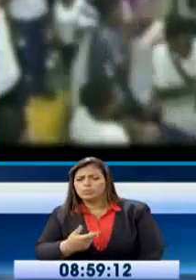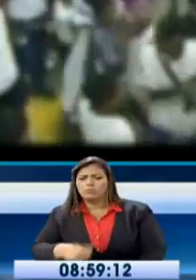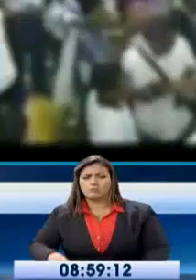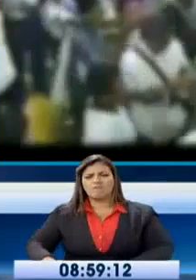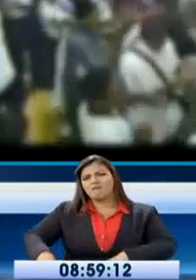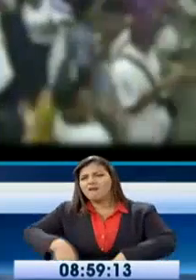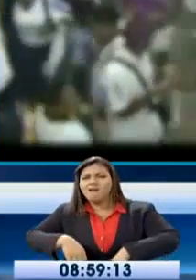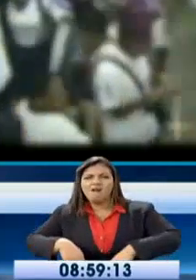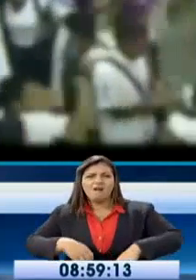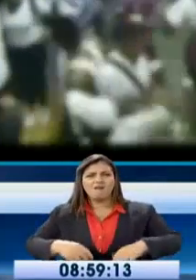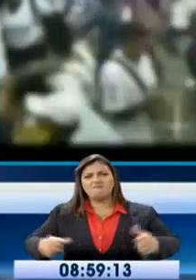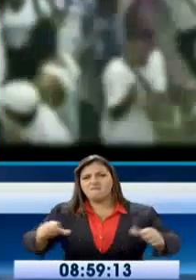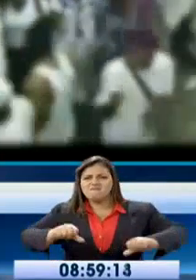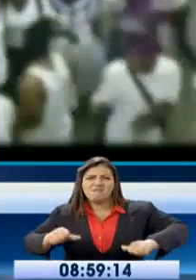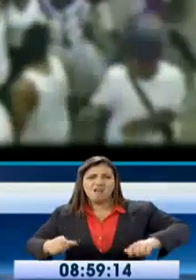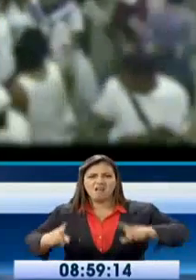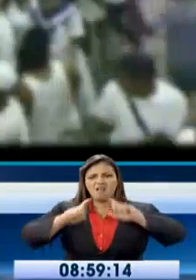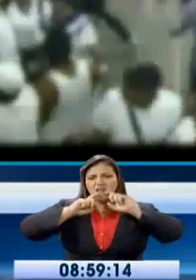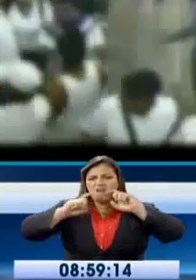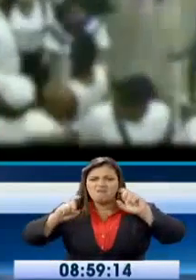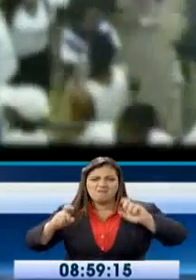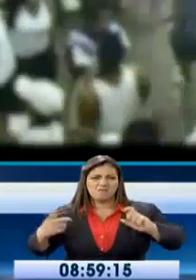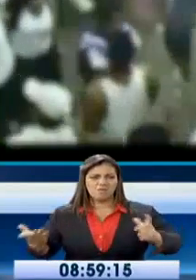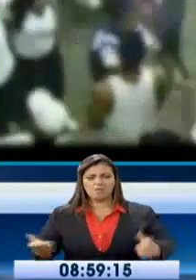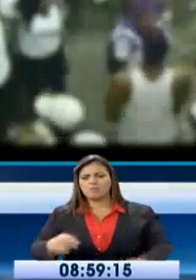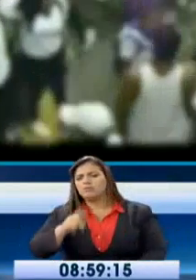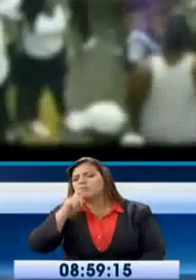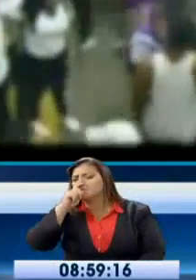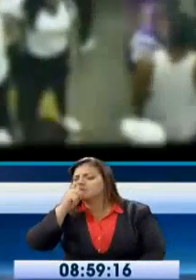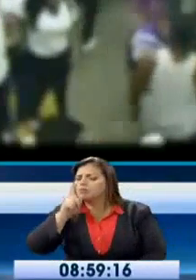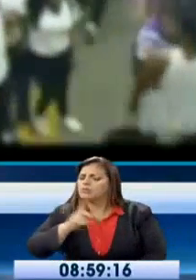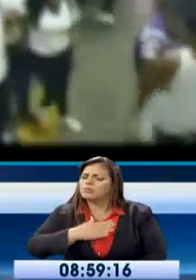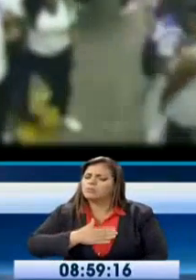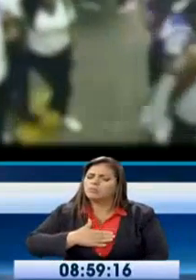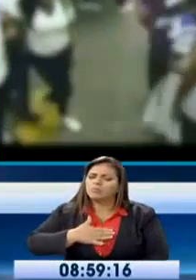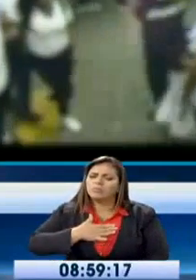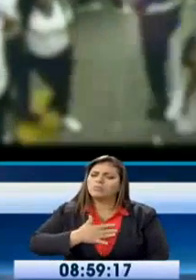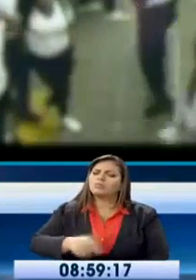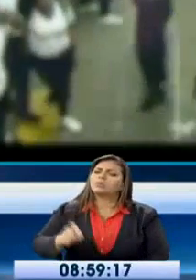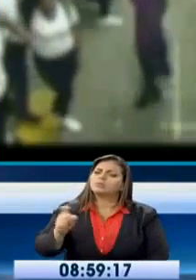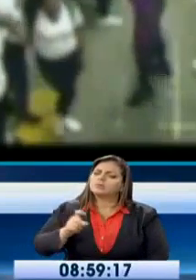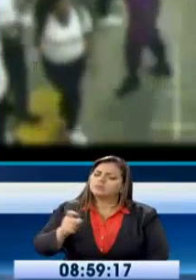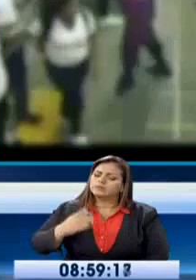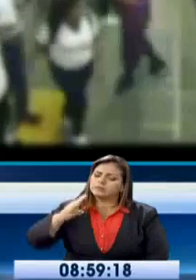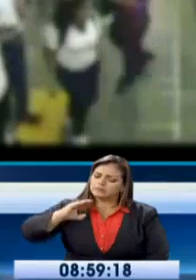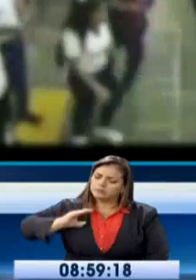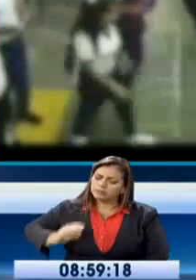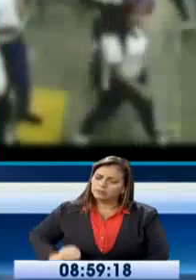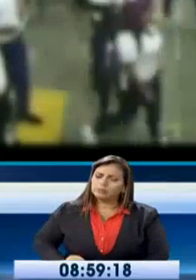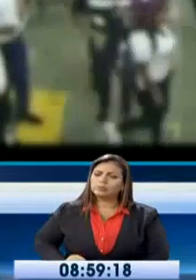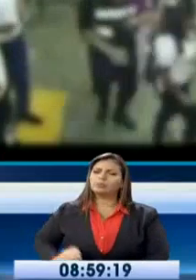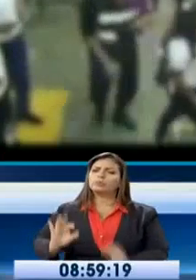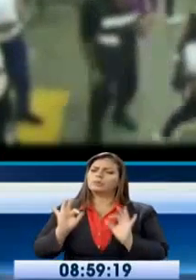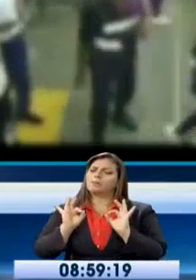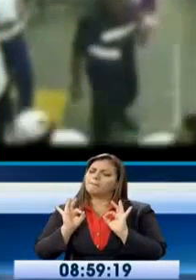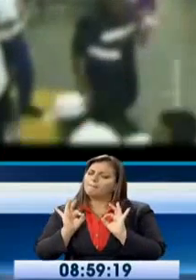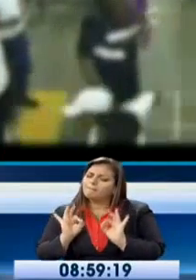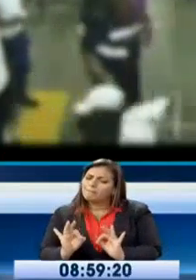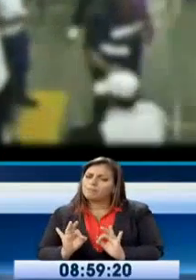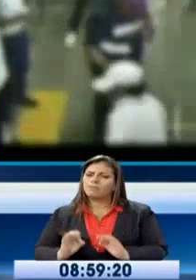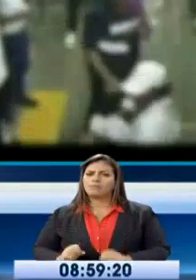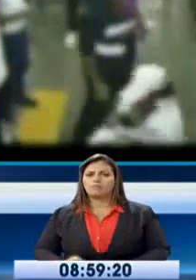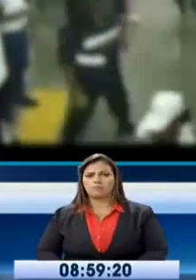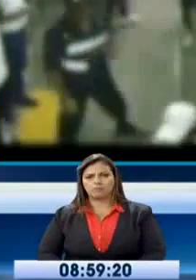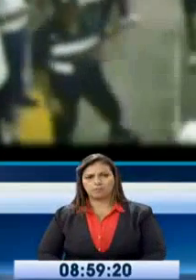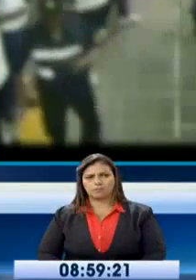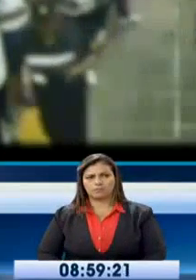chicas gritan, de todo. Y entonces ahí, a veces hasta con los pasajeros, o sea, con los que vienen ahí, tienen que